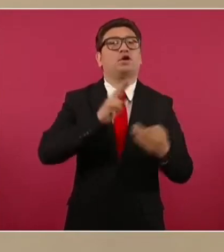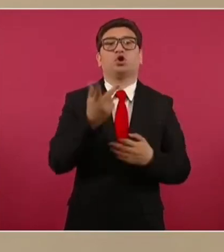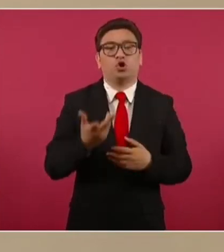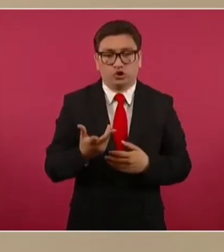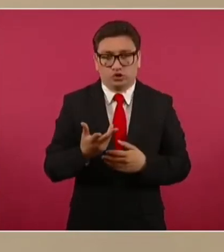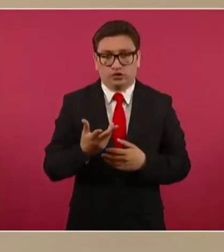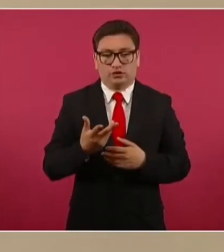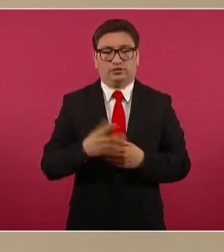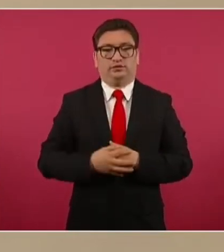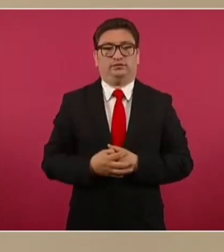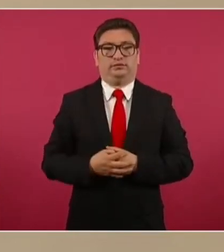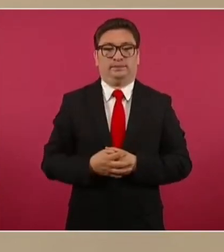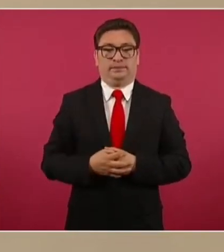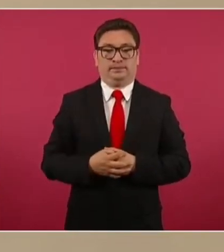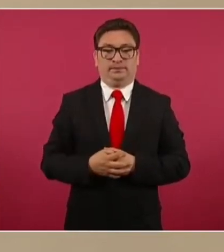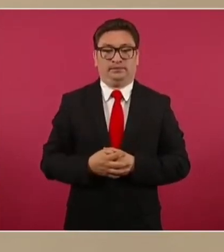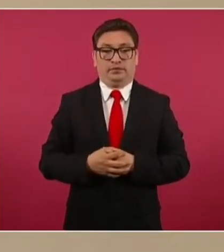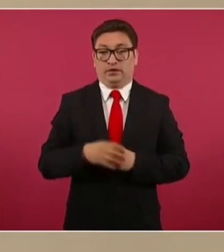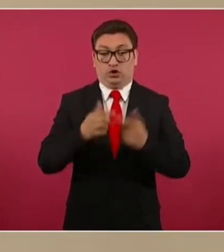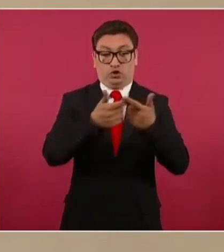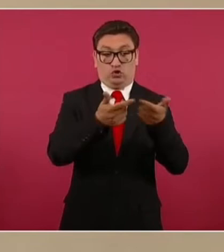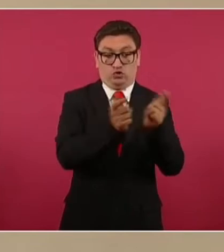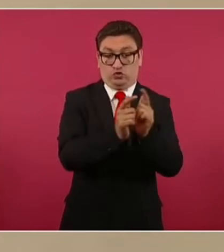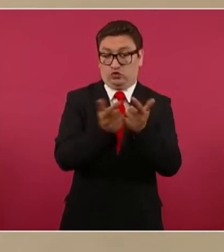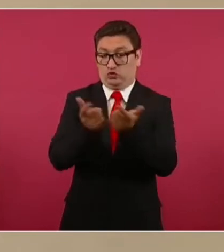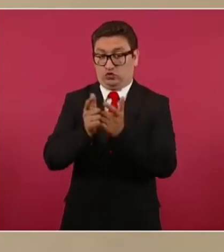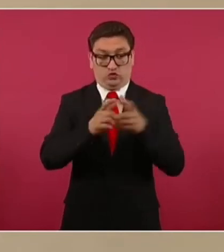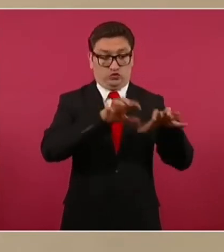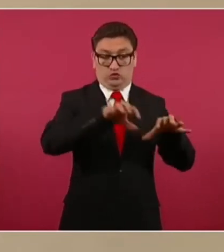con los jefes de las bandas,